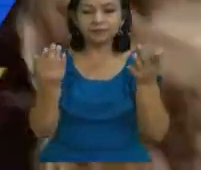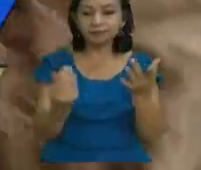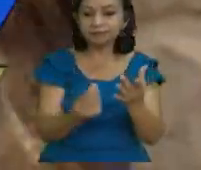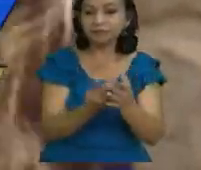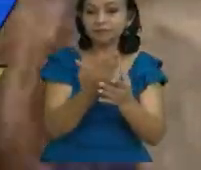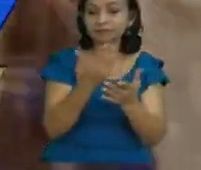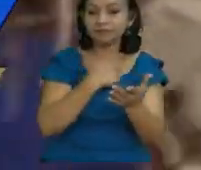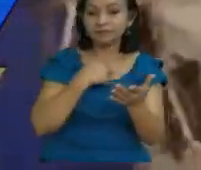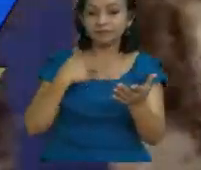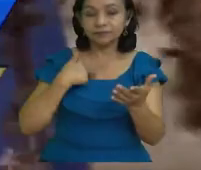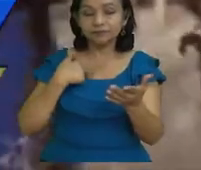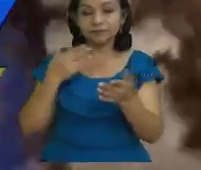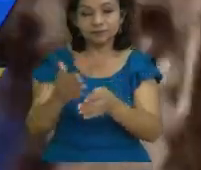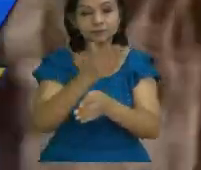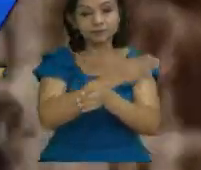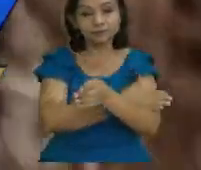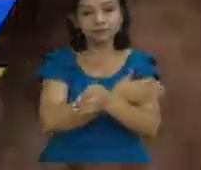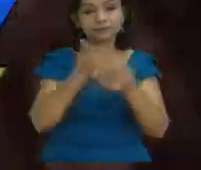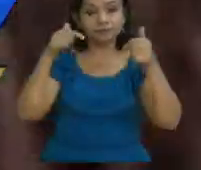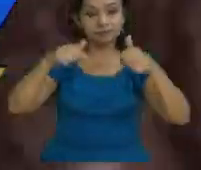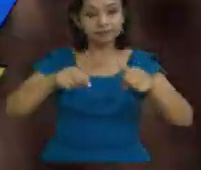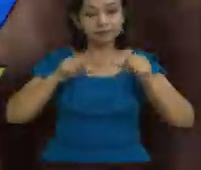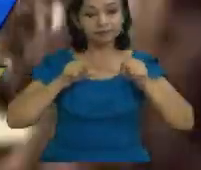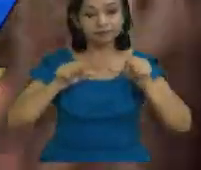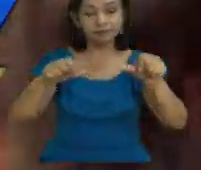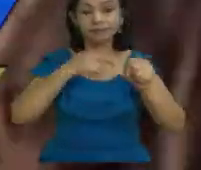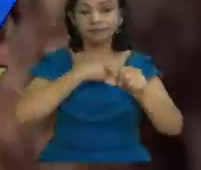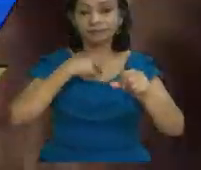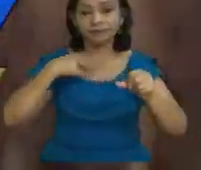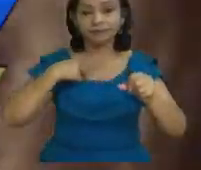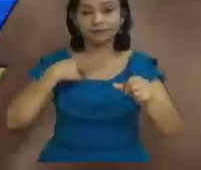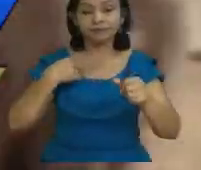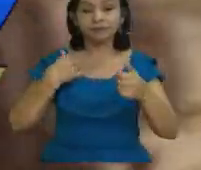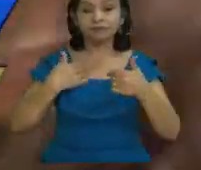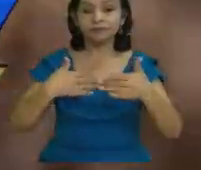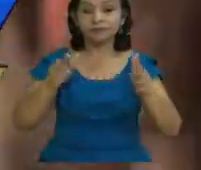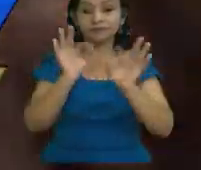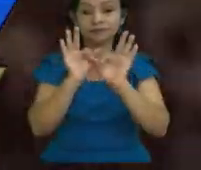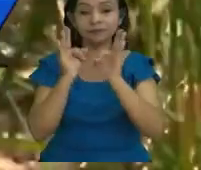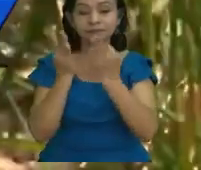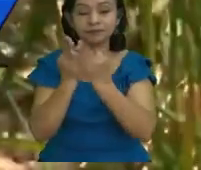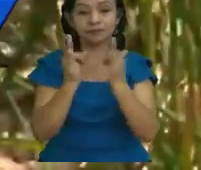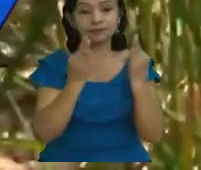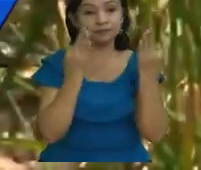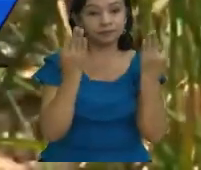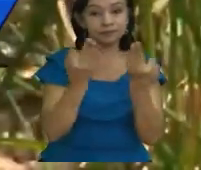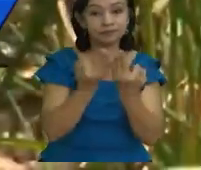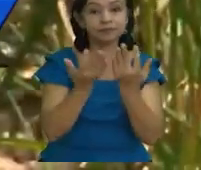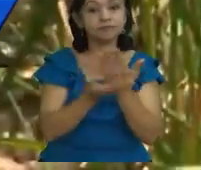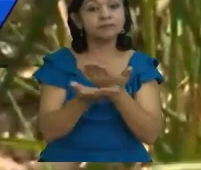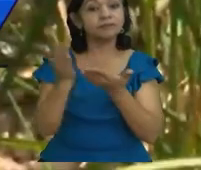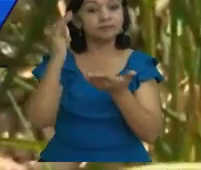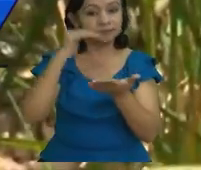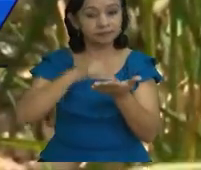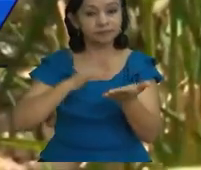tradicionales que hacíamos anteriormente y que hemos dejado de hacerlo, y hacer que la familia vuelva a tener